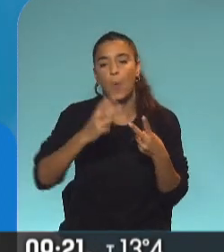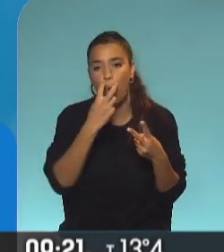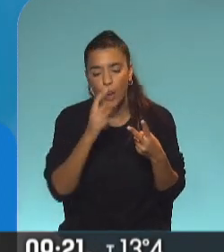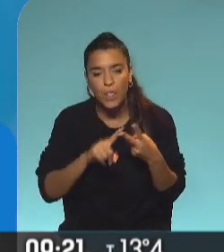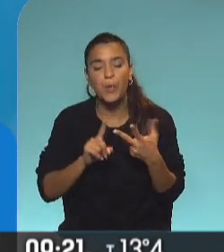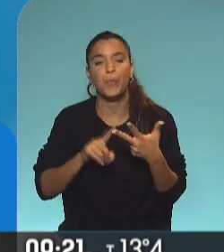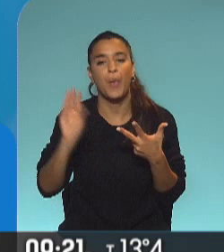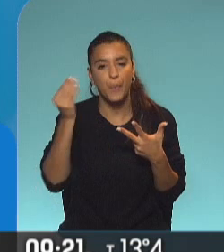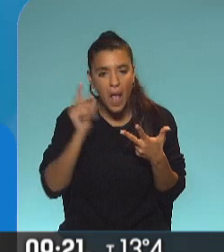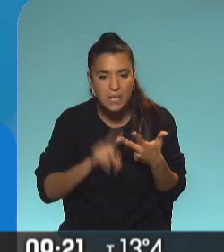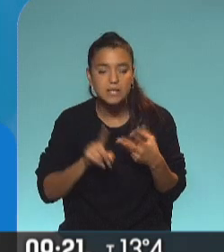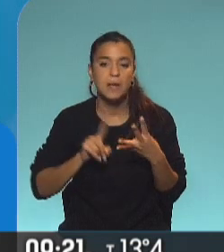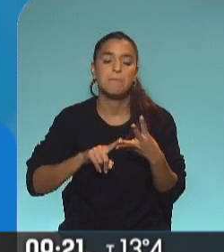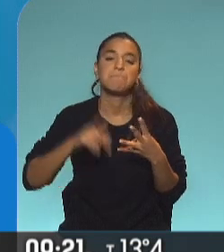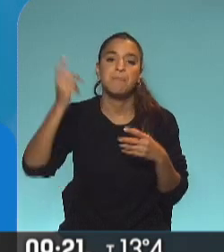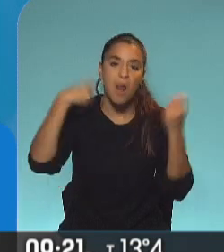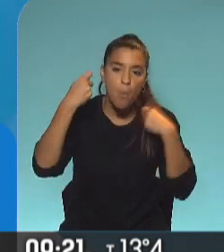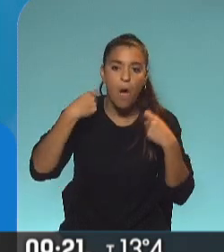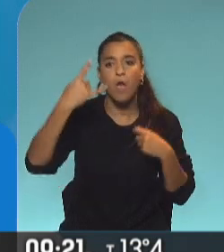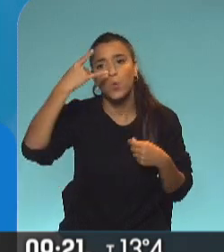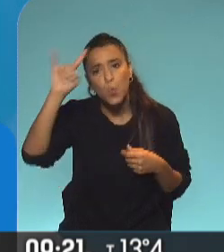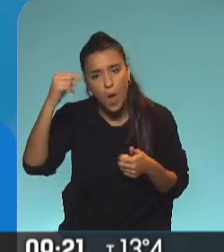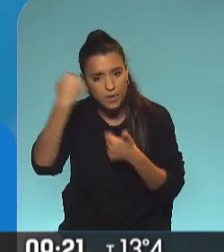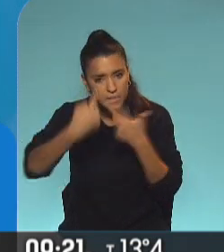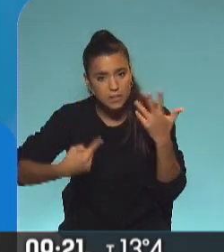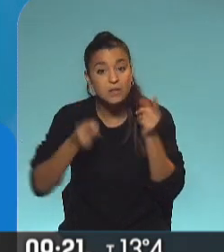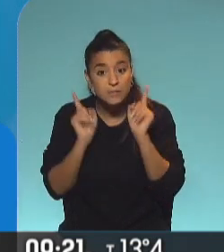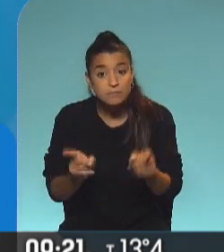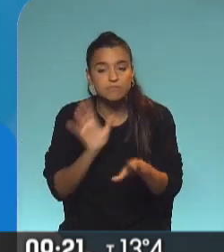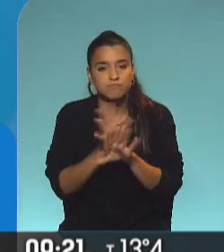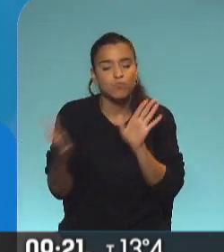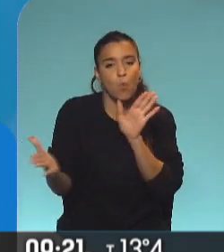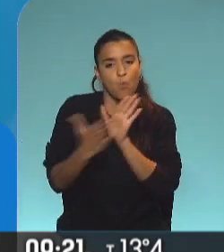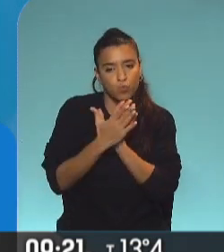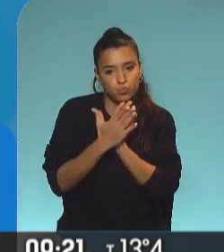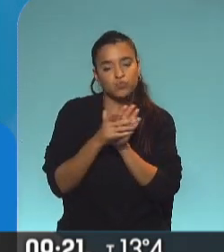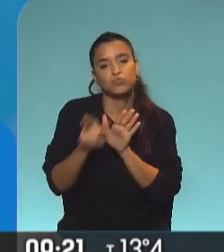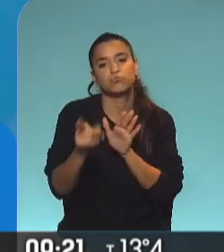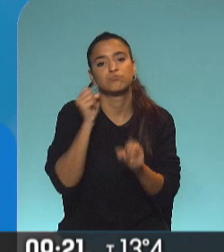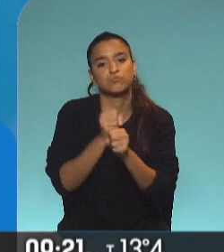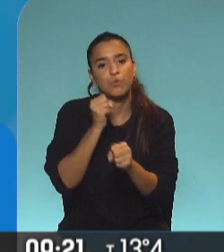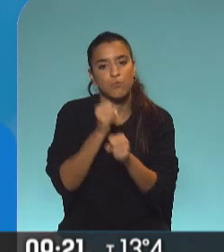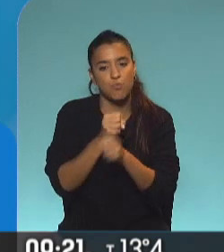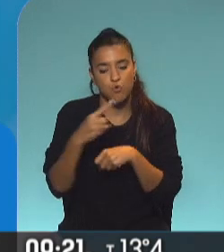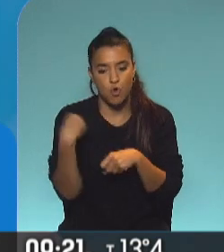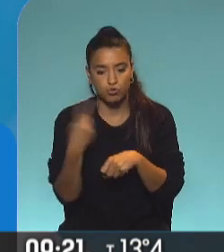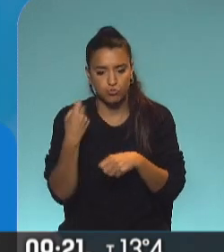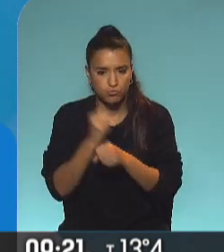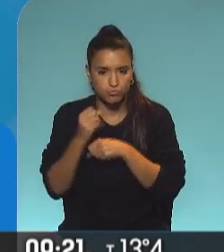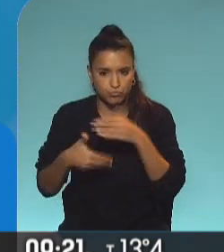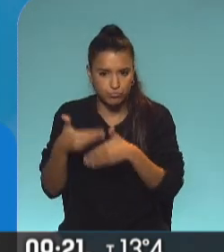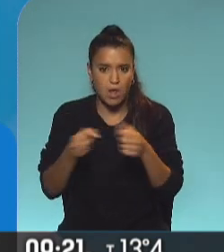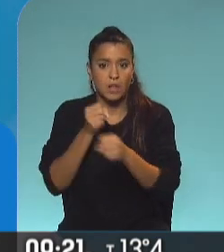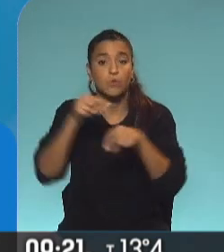con Brasil, con Paraguay, con Uruguay, y formarán y complementarán el trabajo que hemos venido haciendo hasta este